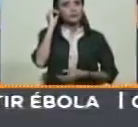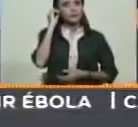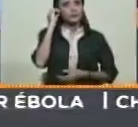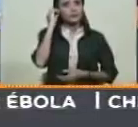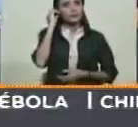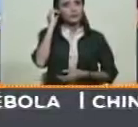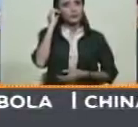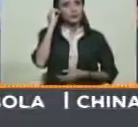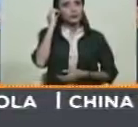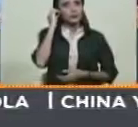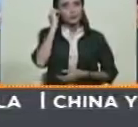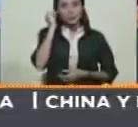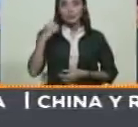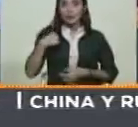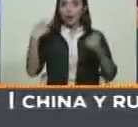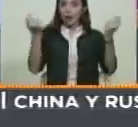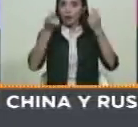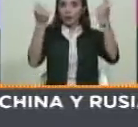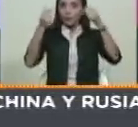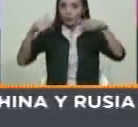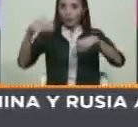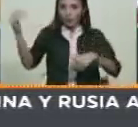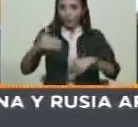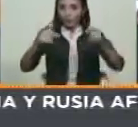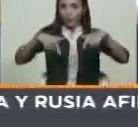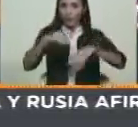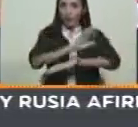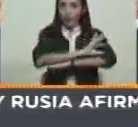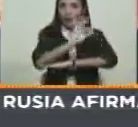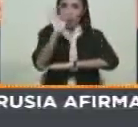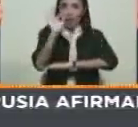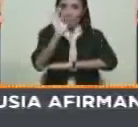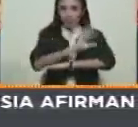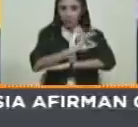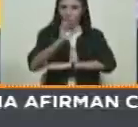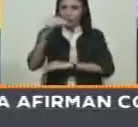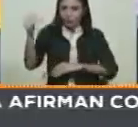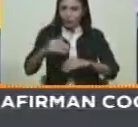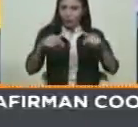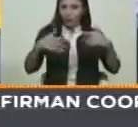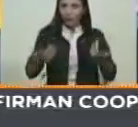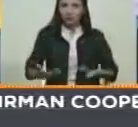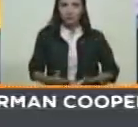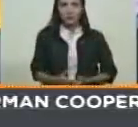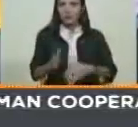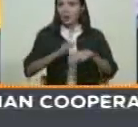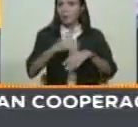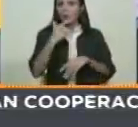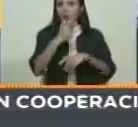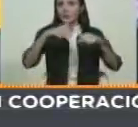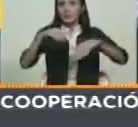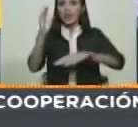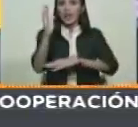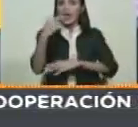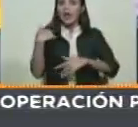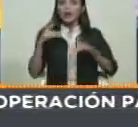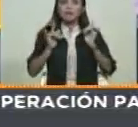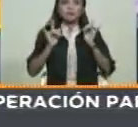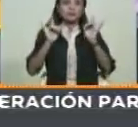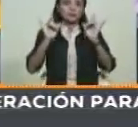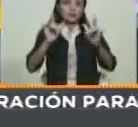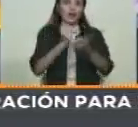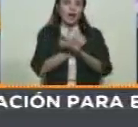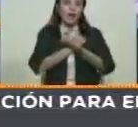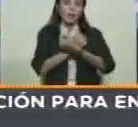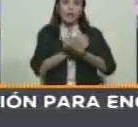ha venido a hacer campaña en estado lara porque él dice que el estado lara lo quiere mucho